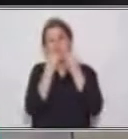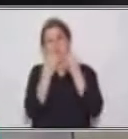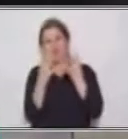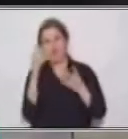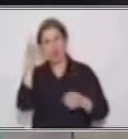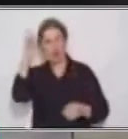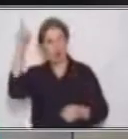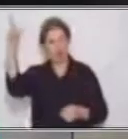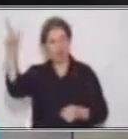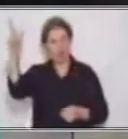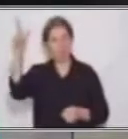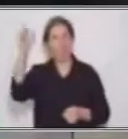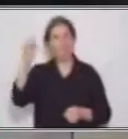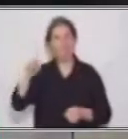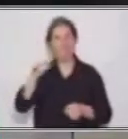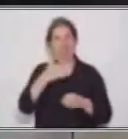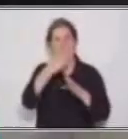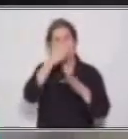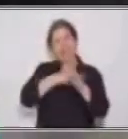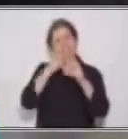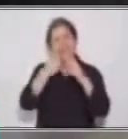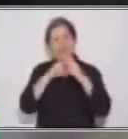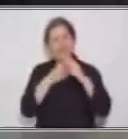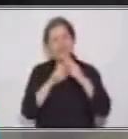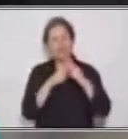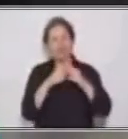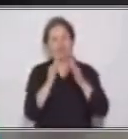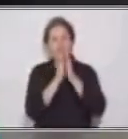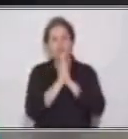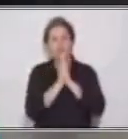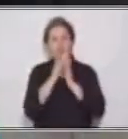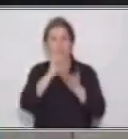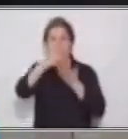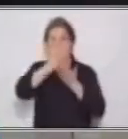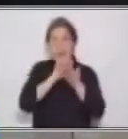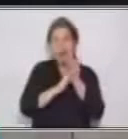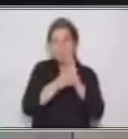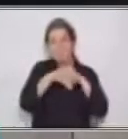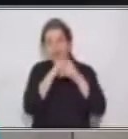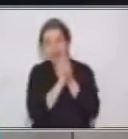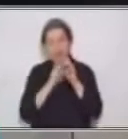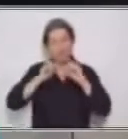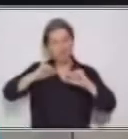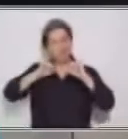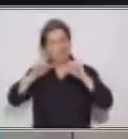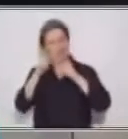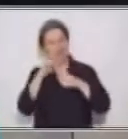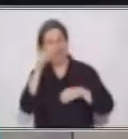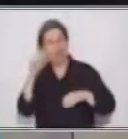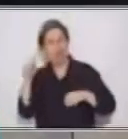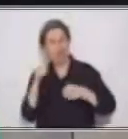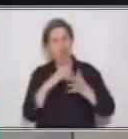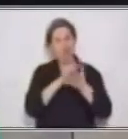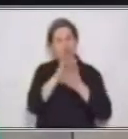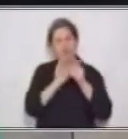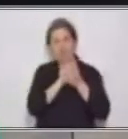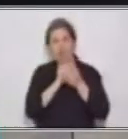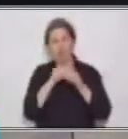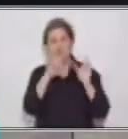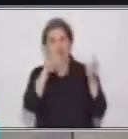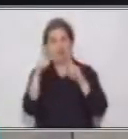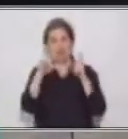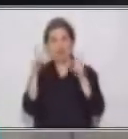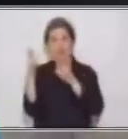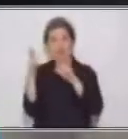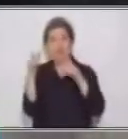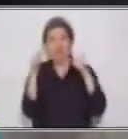lógica. Antes de empezar, te recomiendo que laves tus manos constantemente con agua y jabón. ¿Estamos listos?